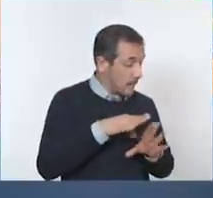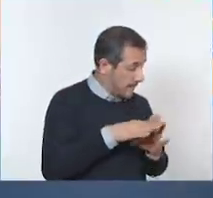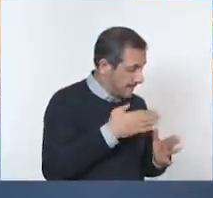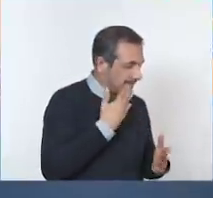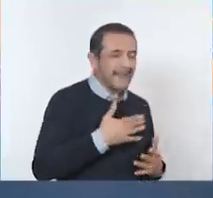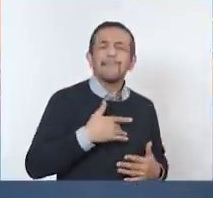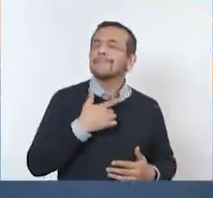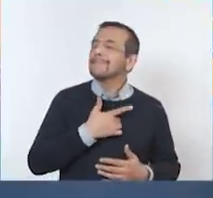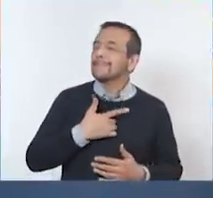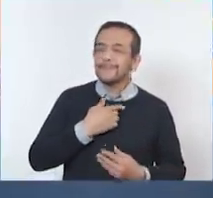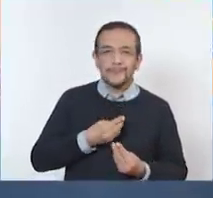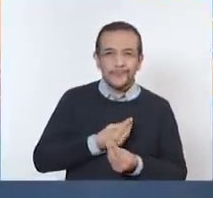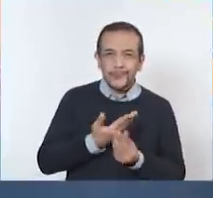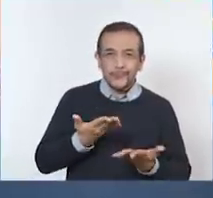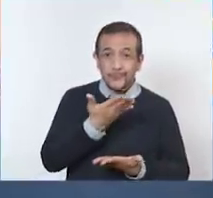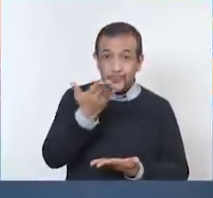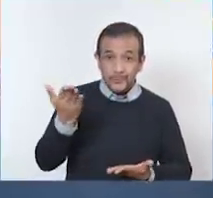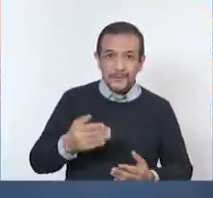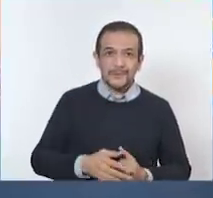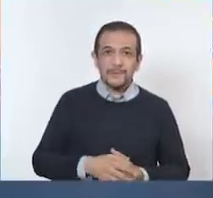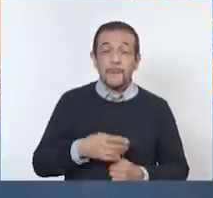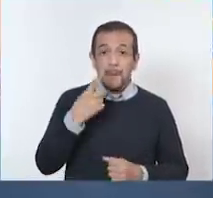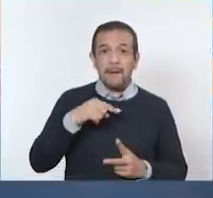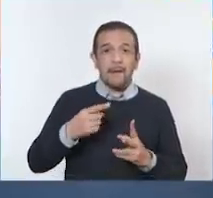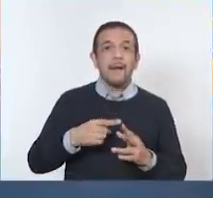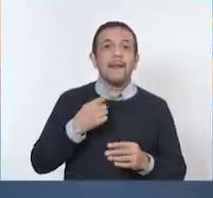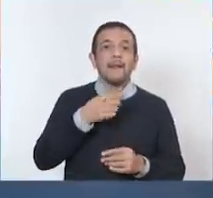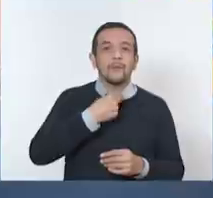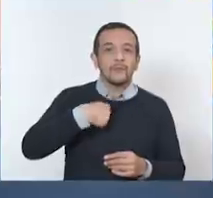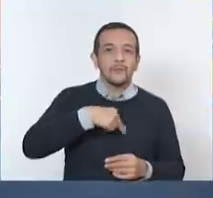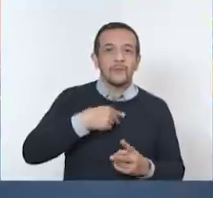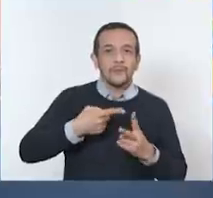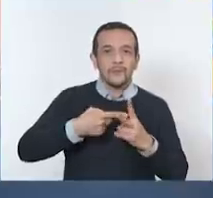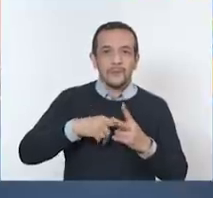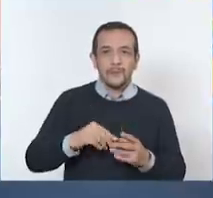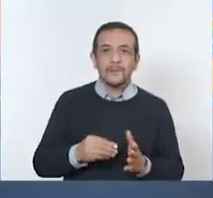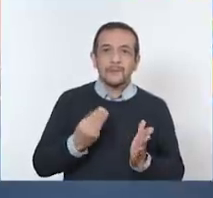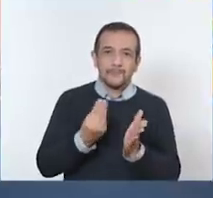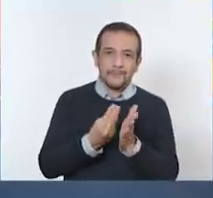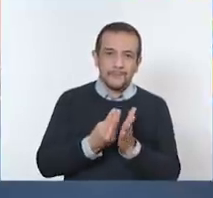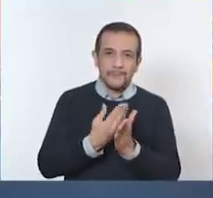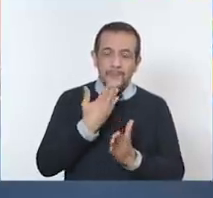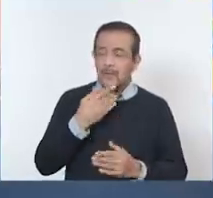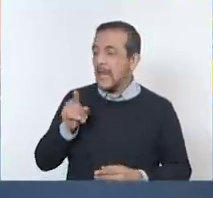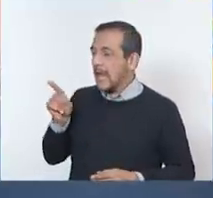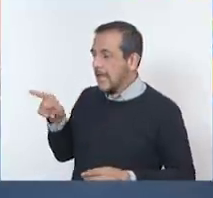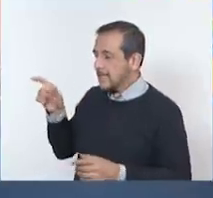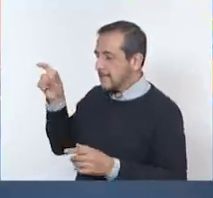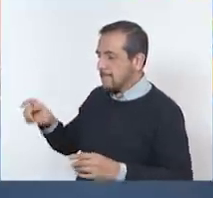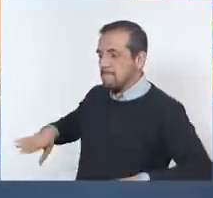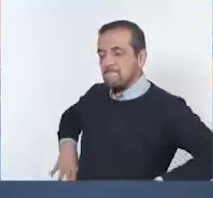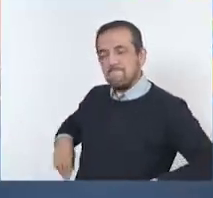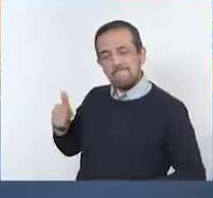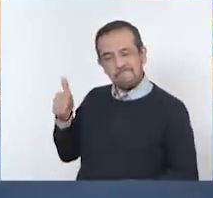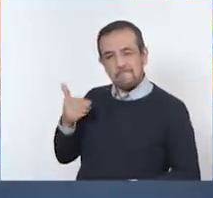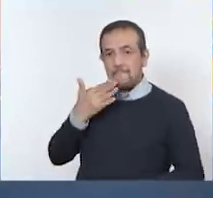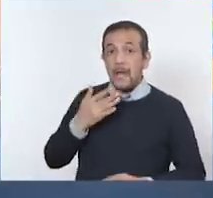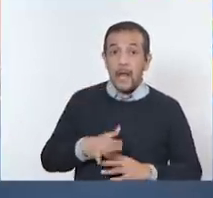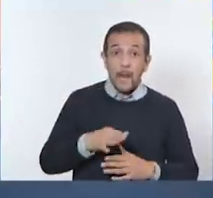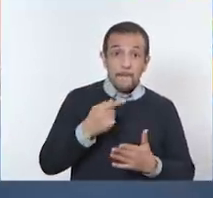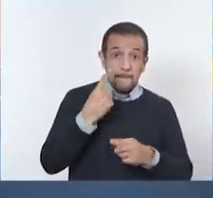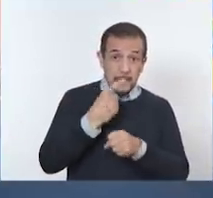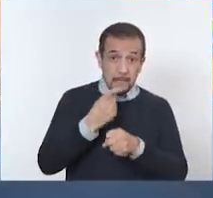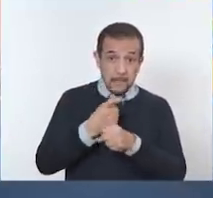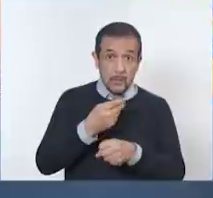mucho gusto de estar el día de hoy aquí con ustedes y lista para comenzar una sesión más. Esa es la actitud. Mi querida Nelly, ¿qué te parece si antes de